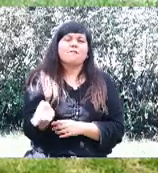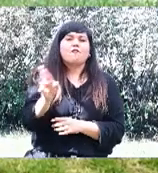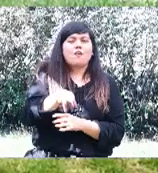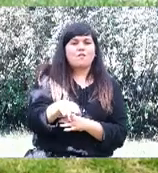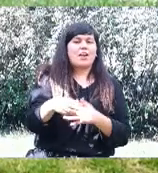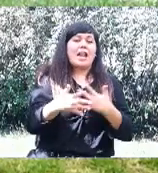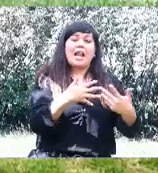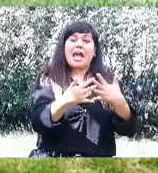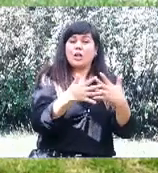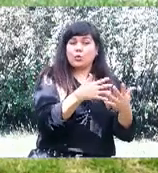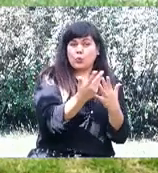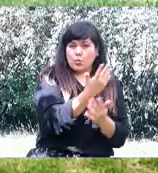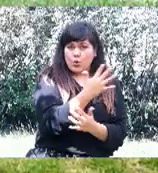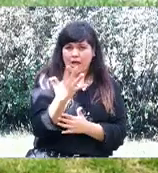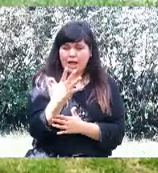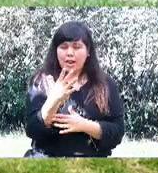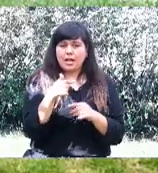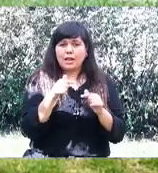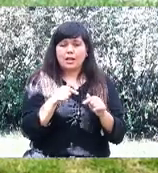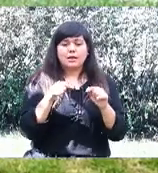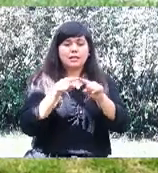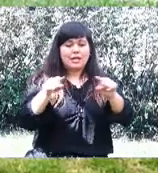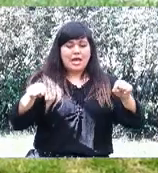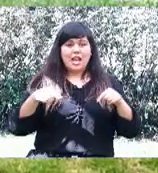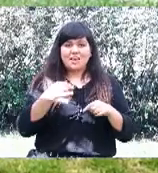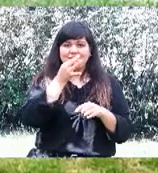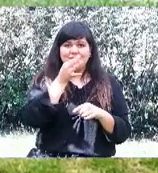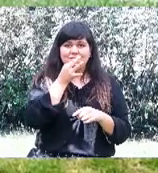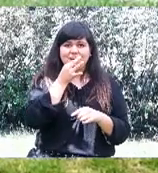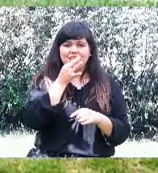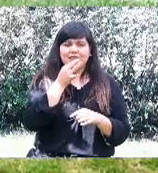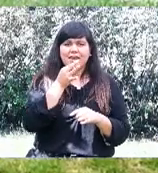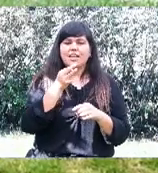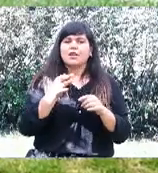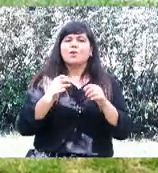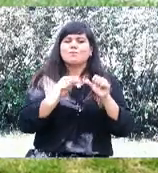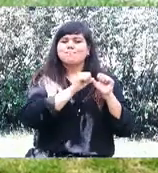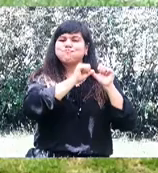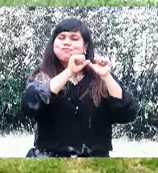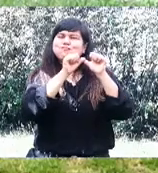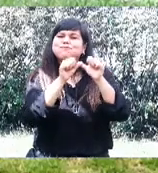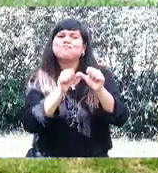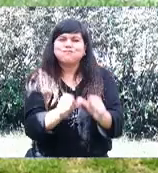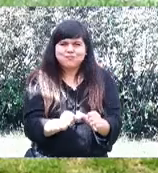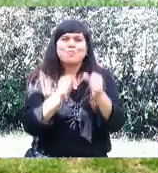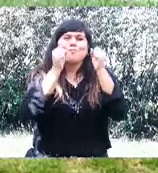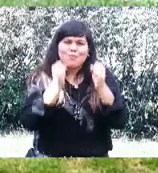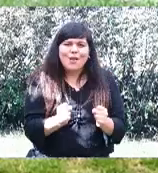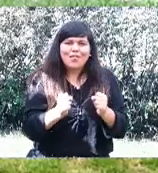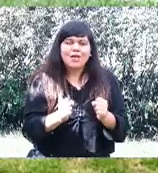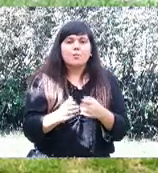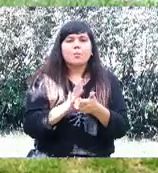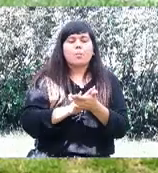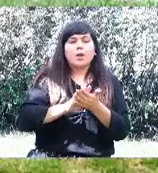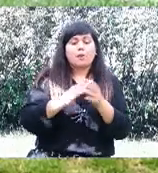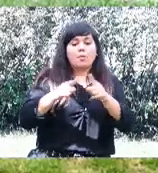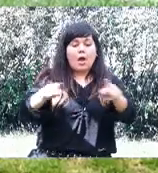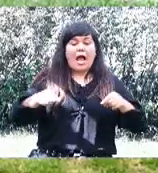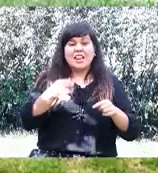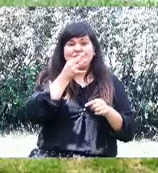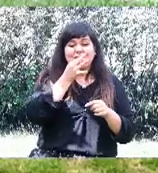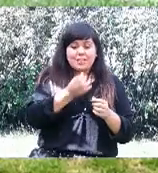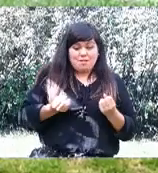poco a lo natural de manera de que estas áreas verdes tengan viabilidad en el largo plazo si hacemos áreas verdes que sean muy